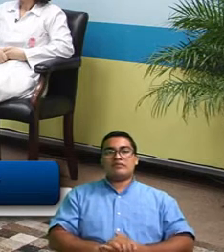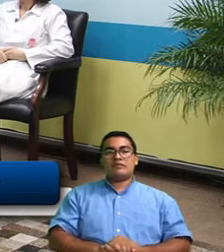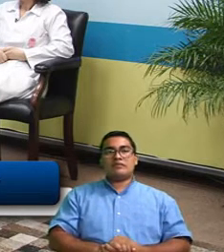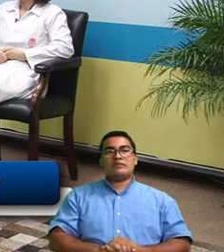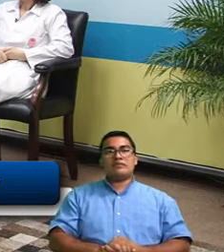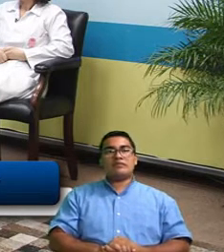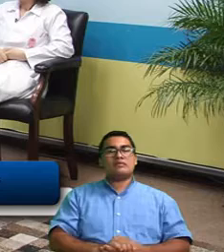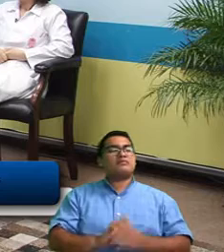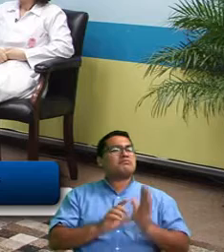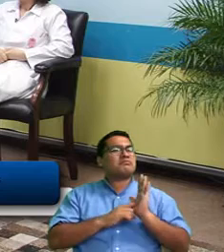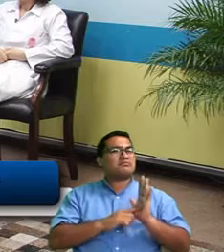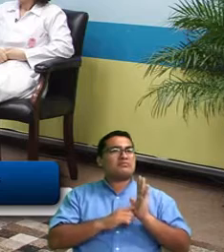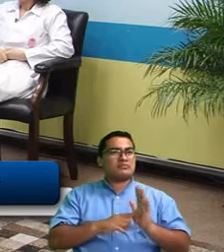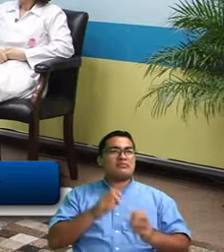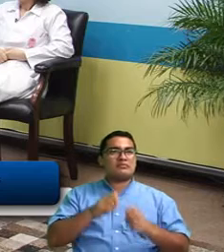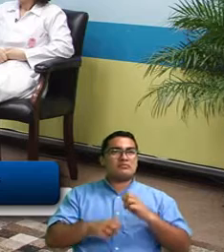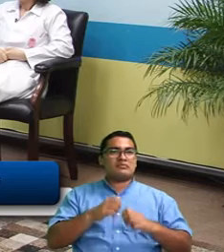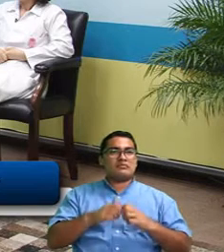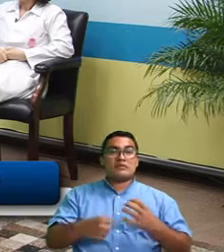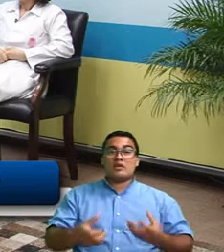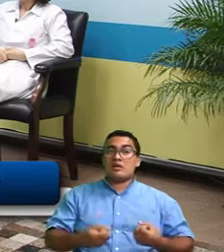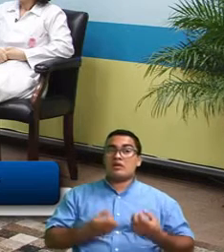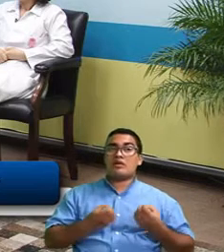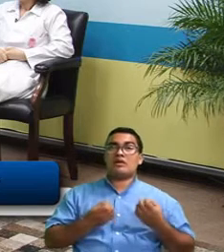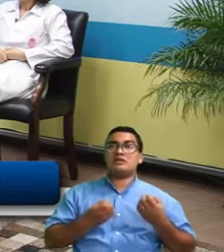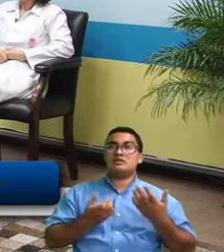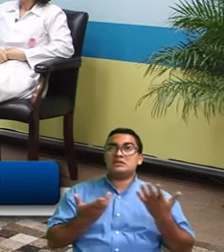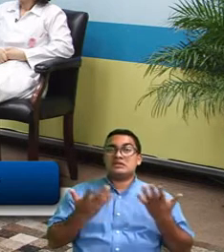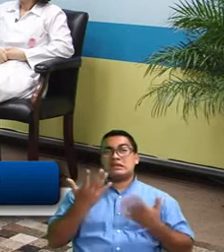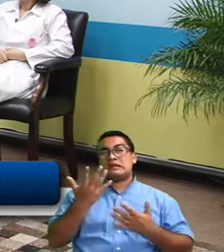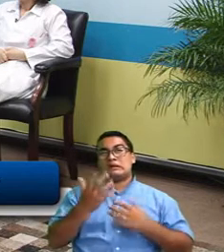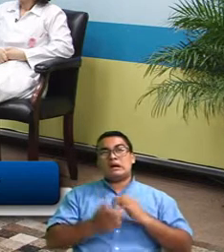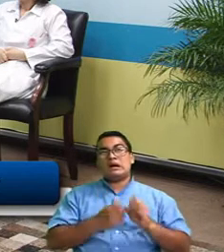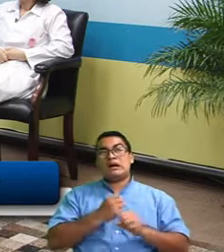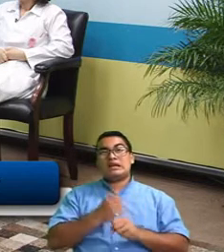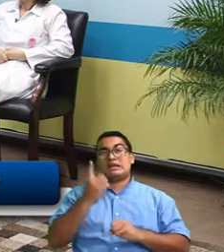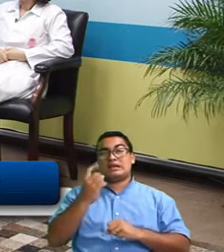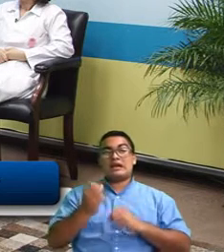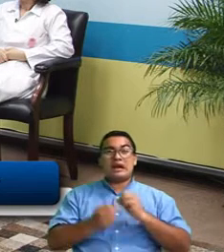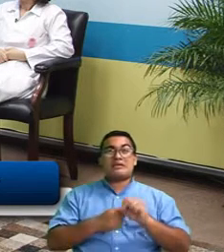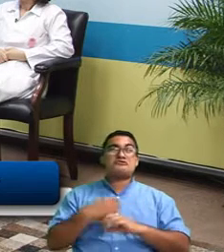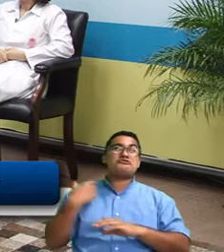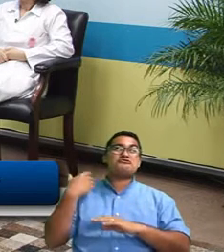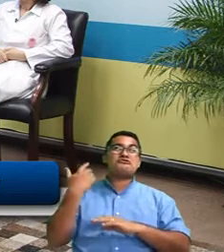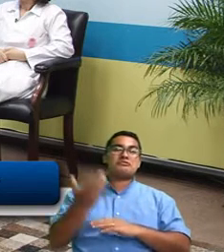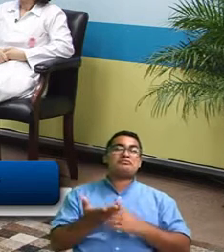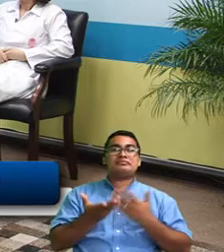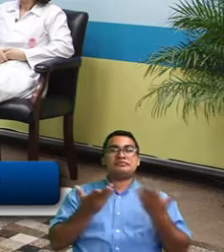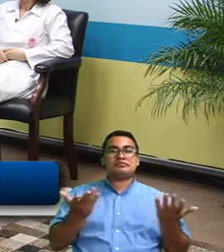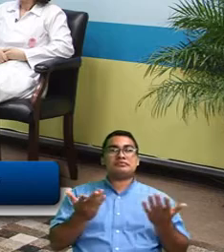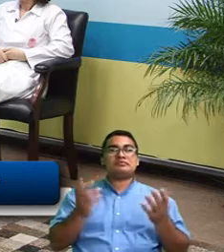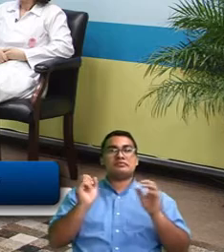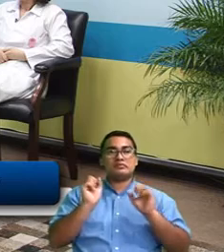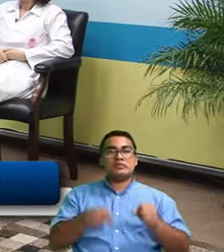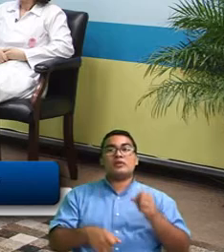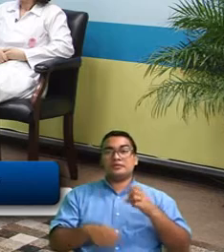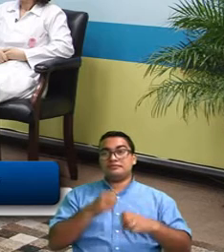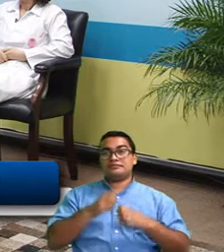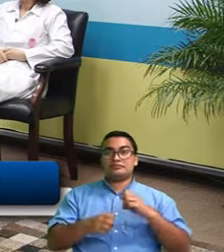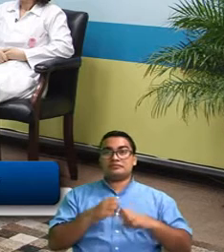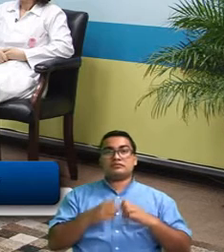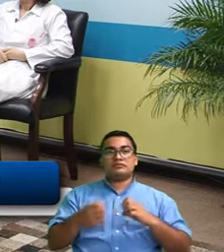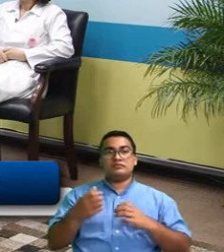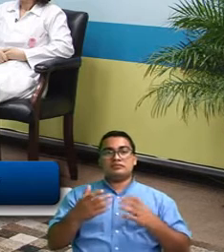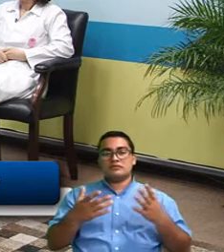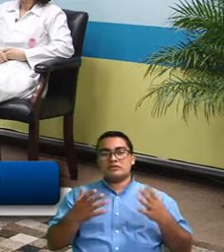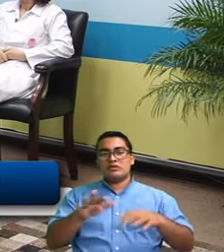me dice que el cáncer se desarrolla hasta 5 o 10 años después de haberse adquirido, ¿se pueden presentar síntomas en